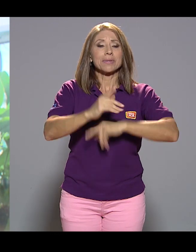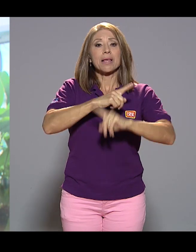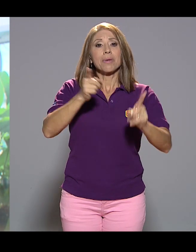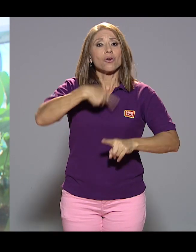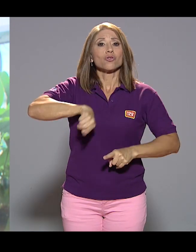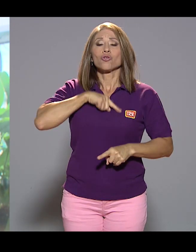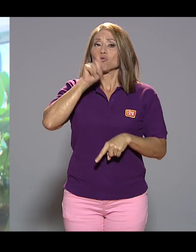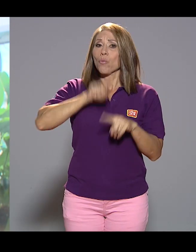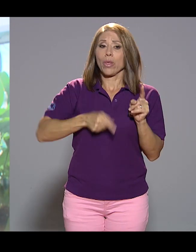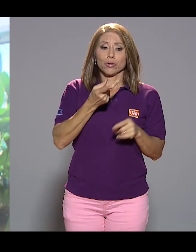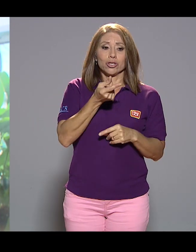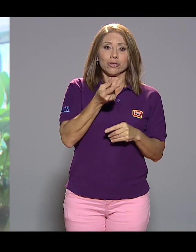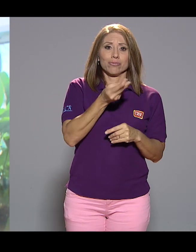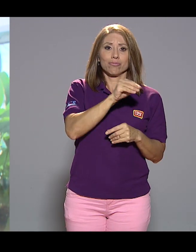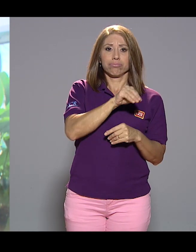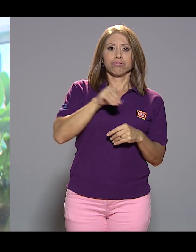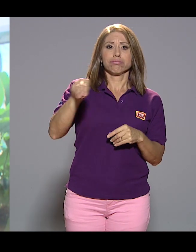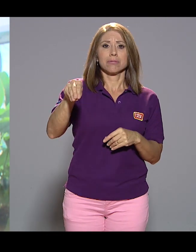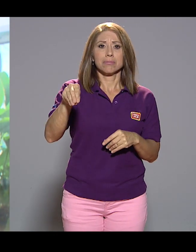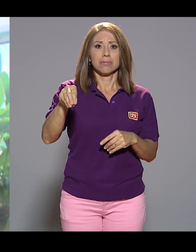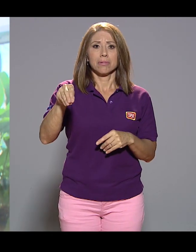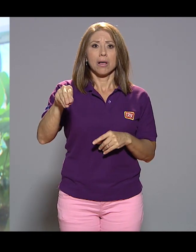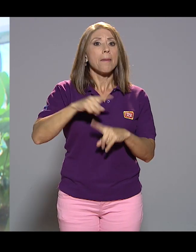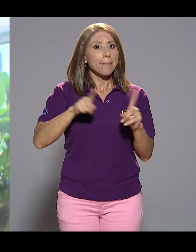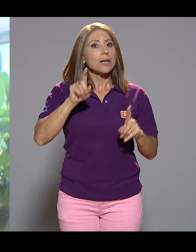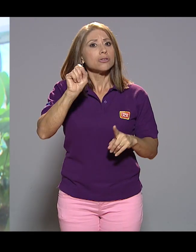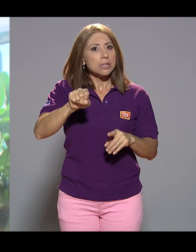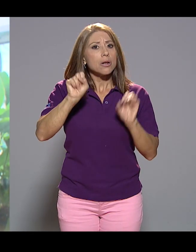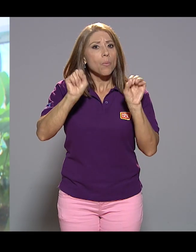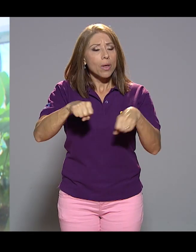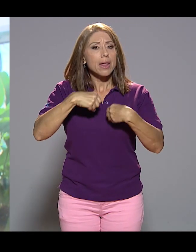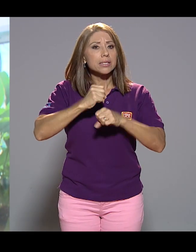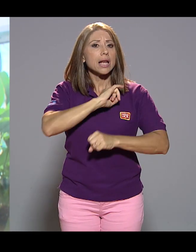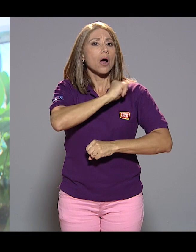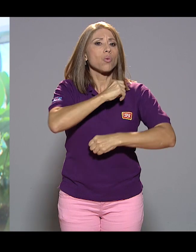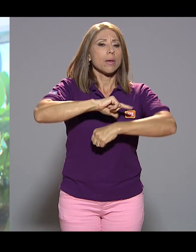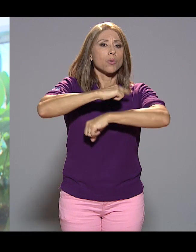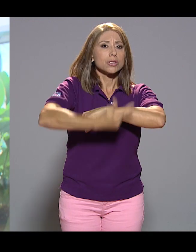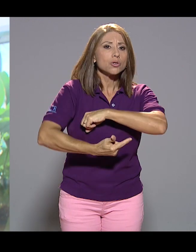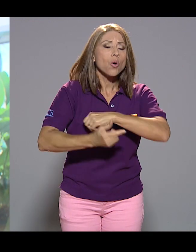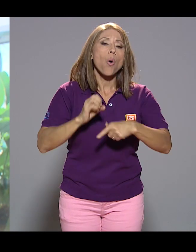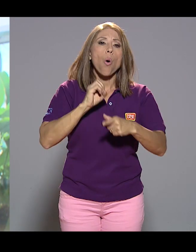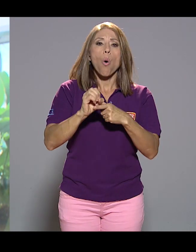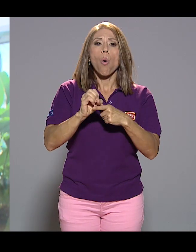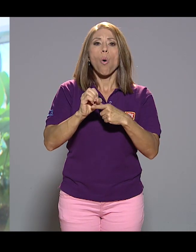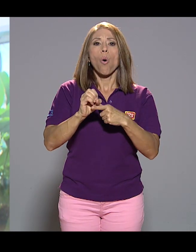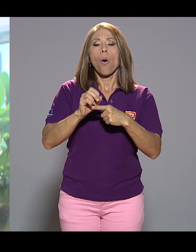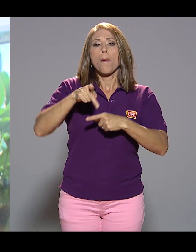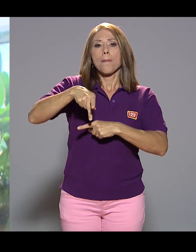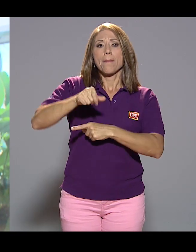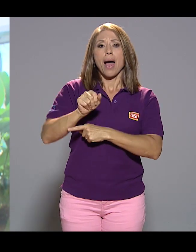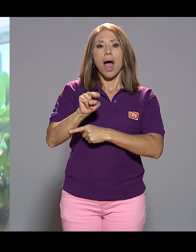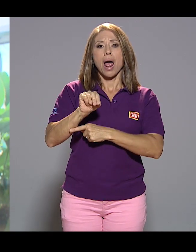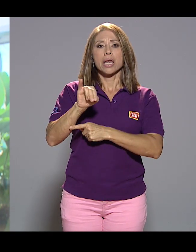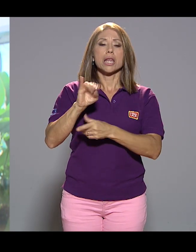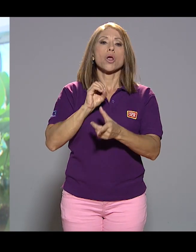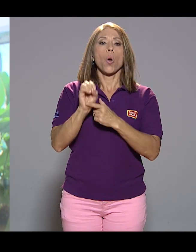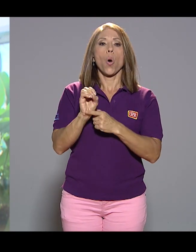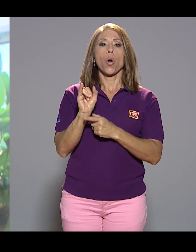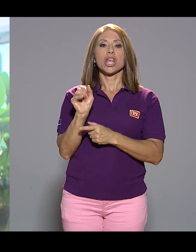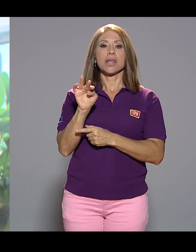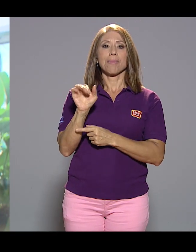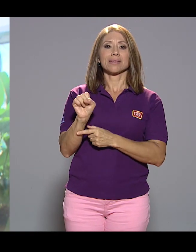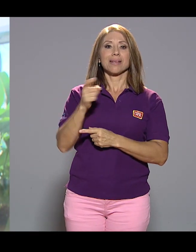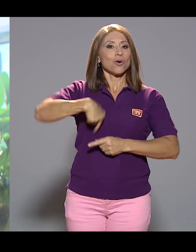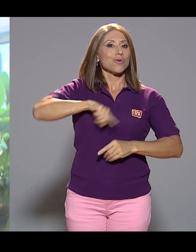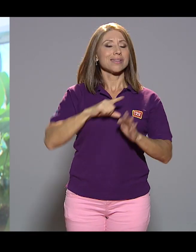la población con discapacidad, pero nosotros no les podemos hacer transferencias como sí lo puede hacer la Junta de Protección Social, por ejemplo, o el Patronato